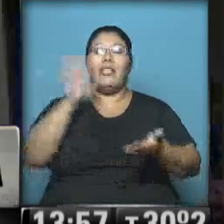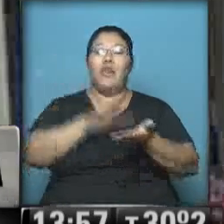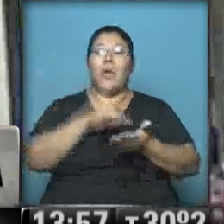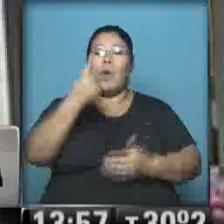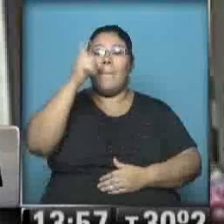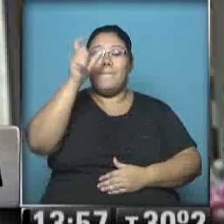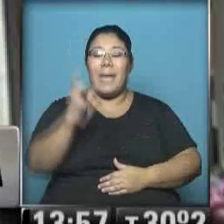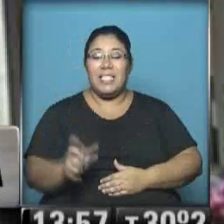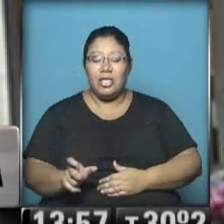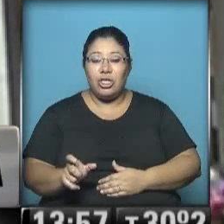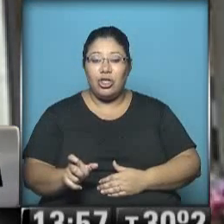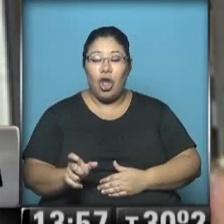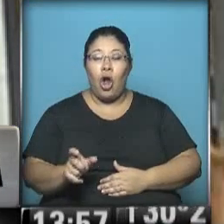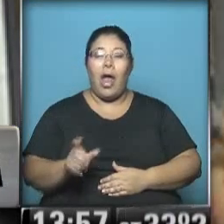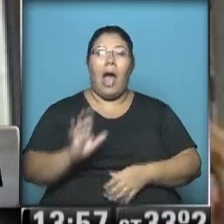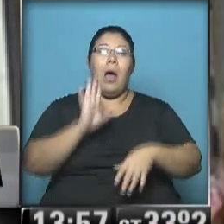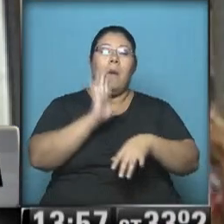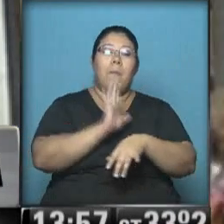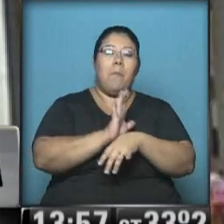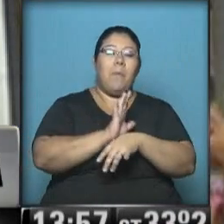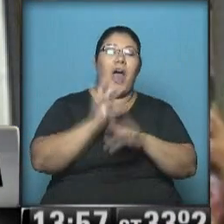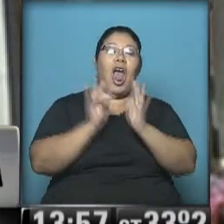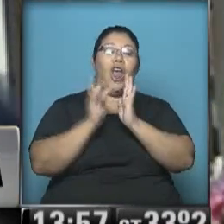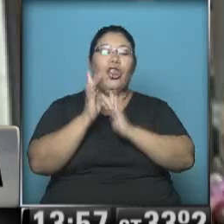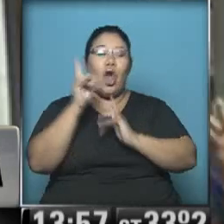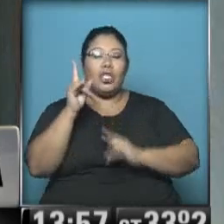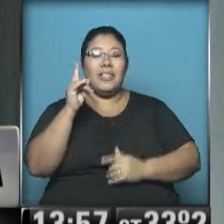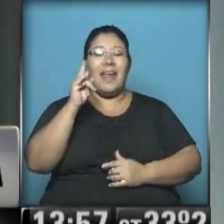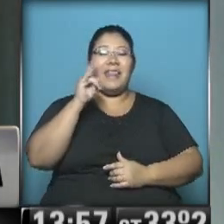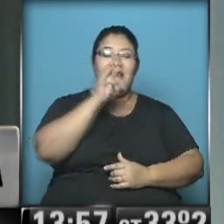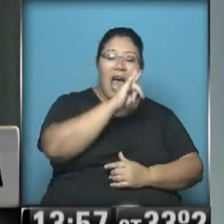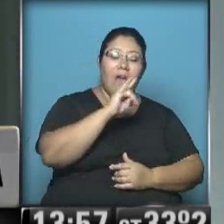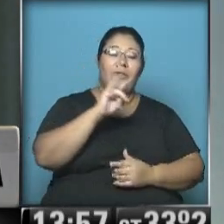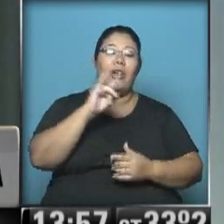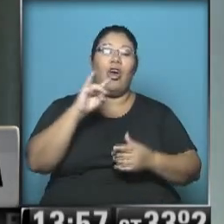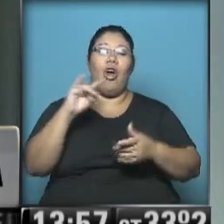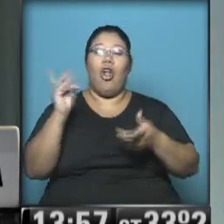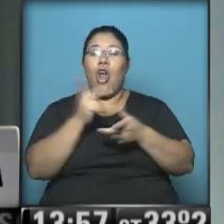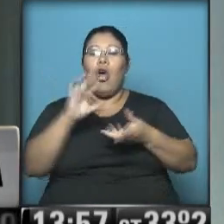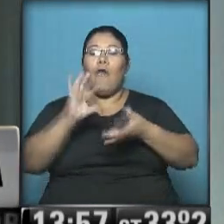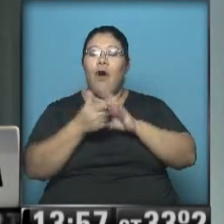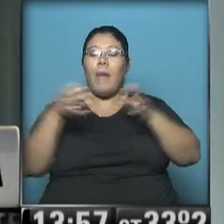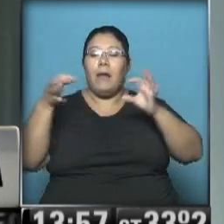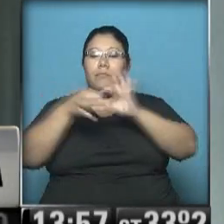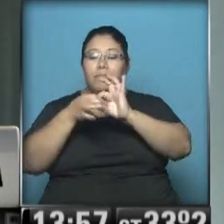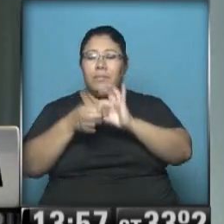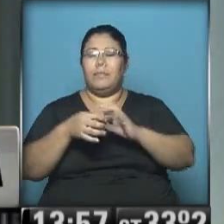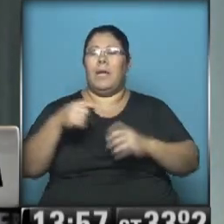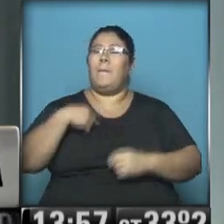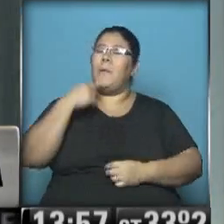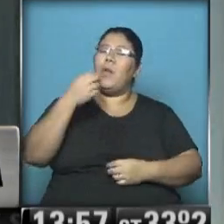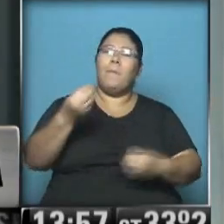en el Dios, en el diablo. Y quiero explicar por qué este hombre es así como es hoy, cuál fue su